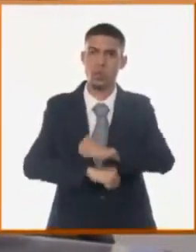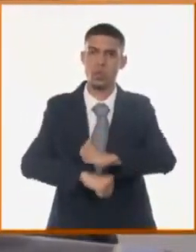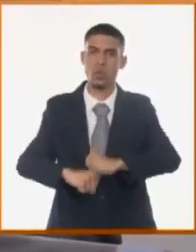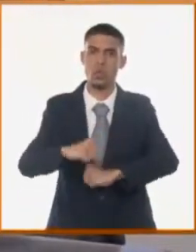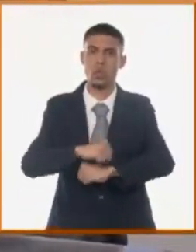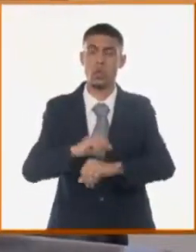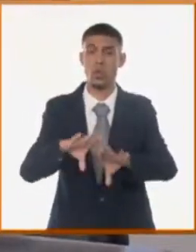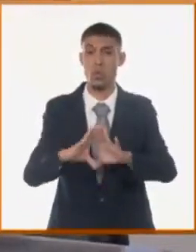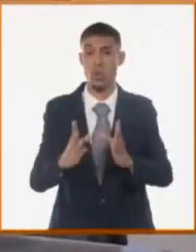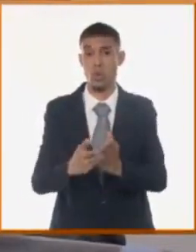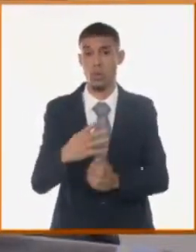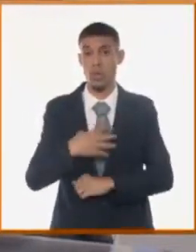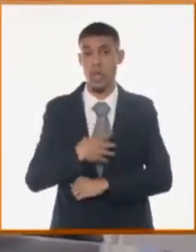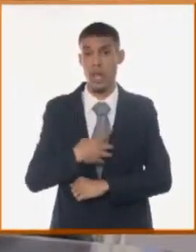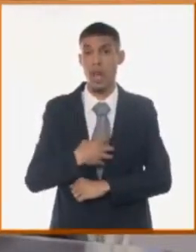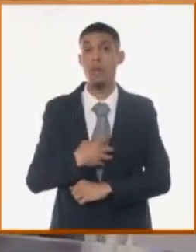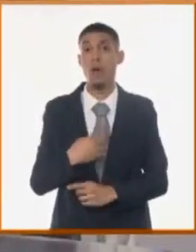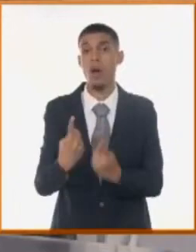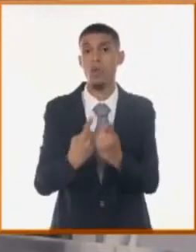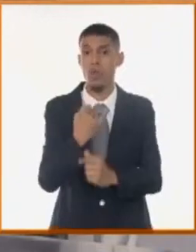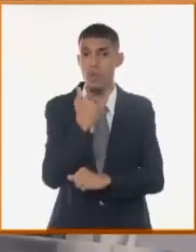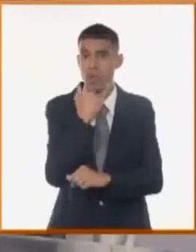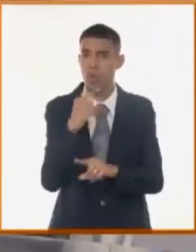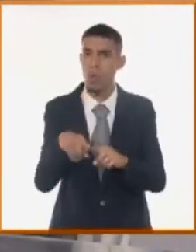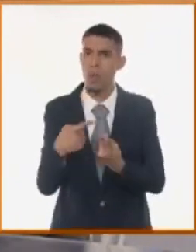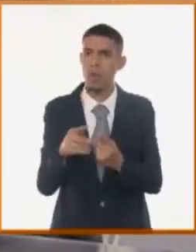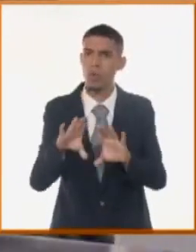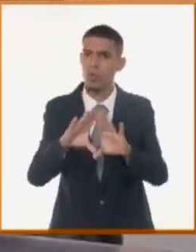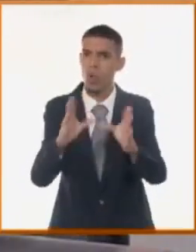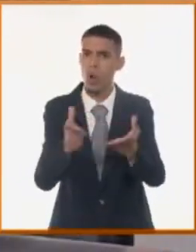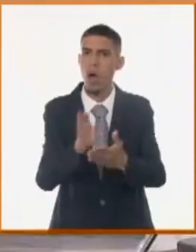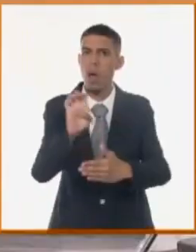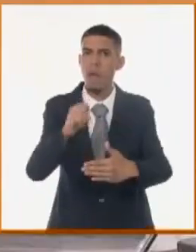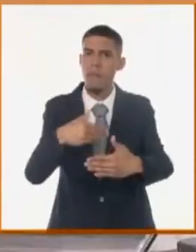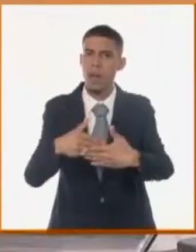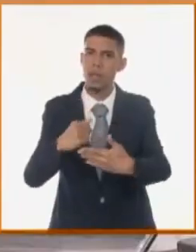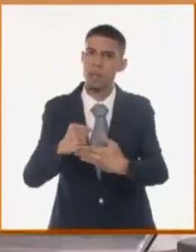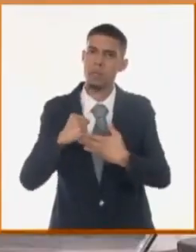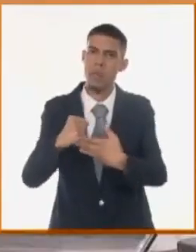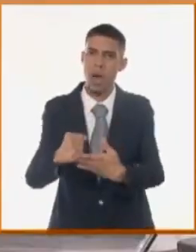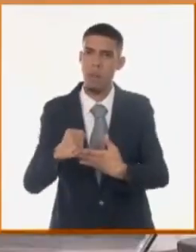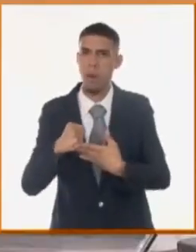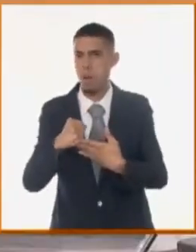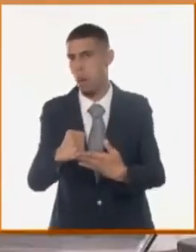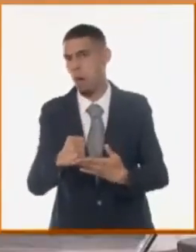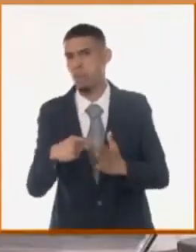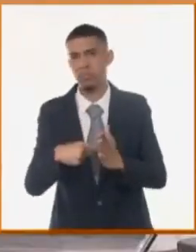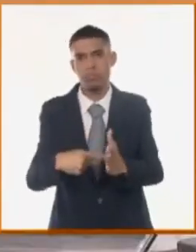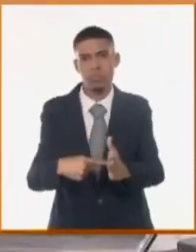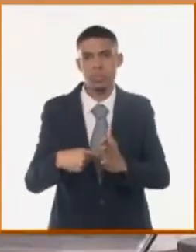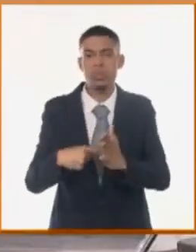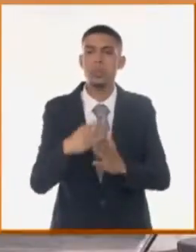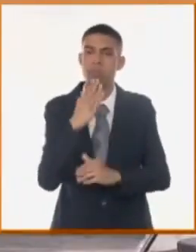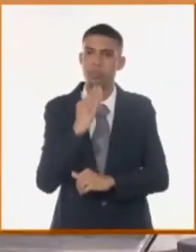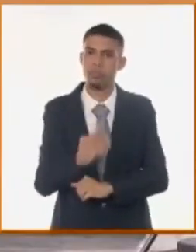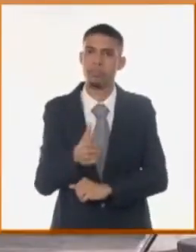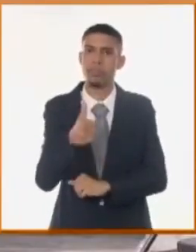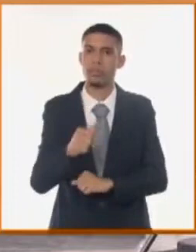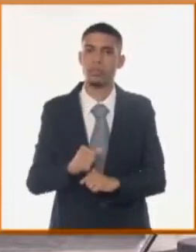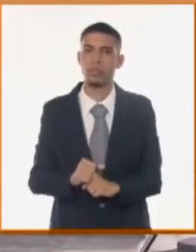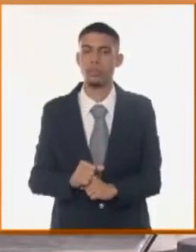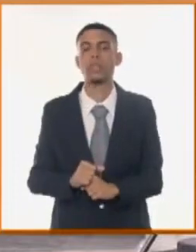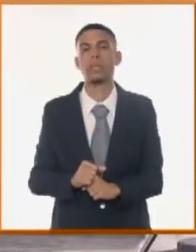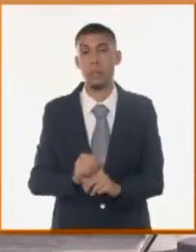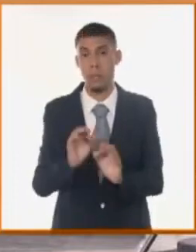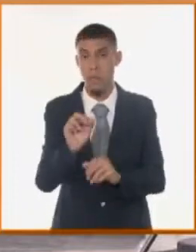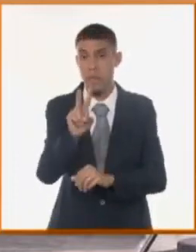todos tenemos las limitaciones, pero con el apoyo hacemos un gran sistema. Bueno, pues éxito a Radio Cuba entonces en estos 28 años que van a